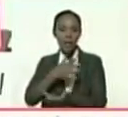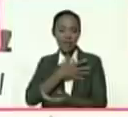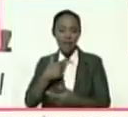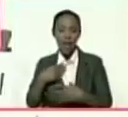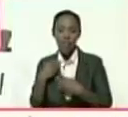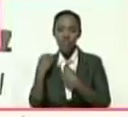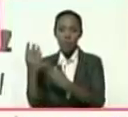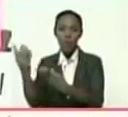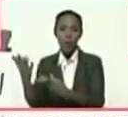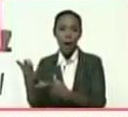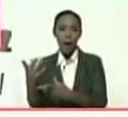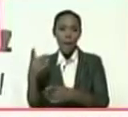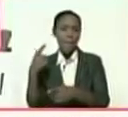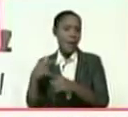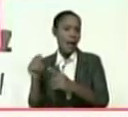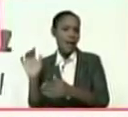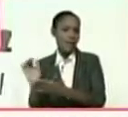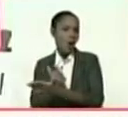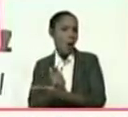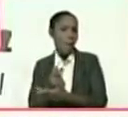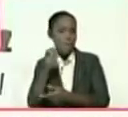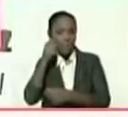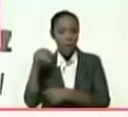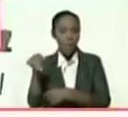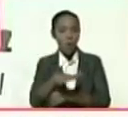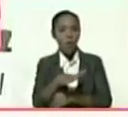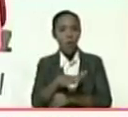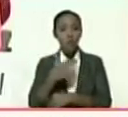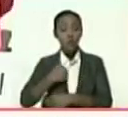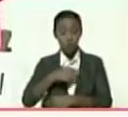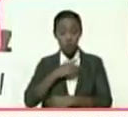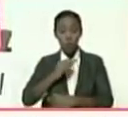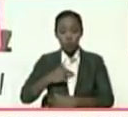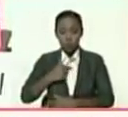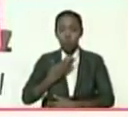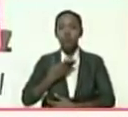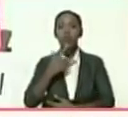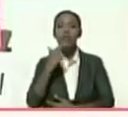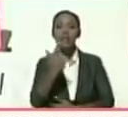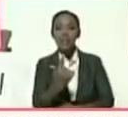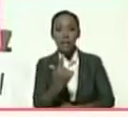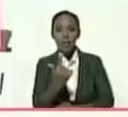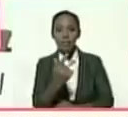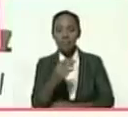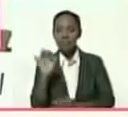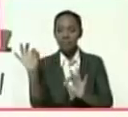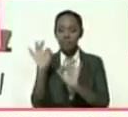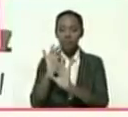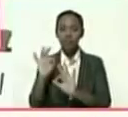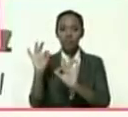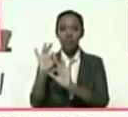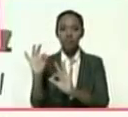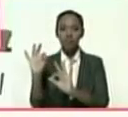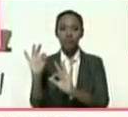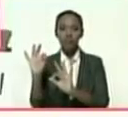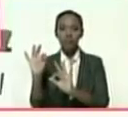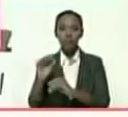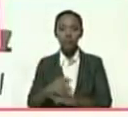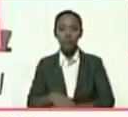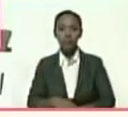¿Se la quitó para quién? Para el pueblo. Por eso nosotros podemos decir sin ninguna...